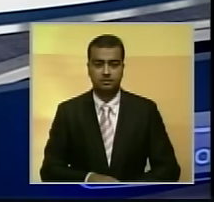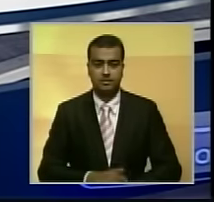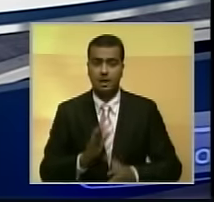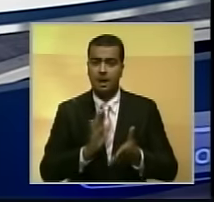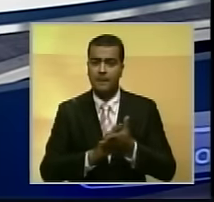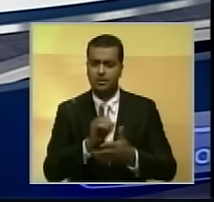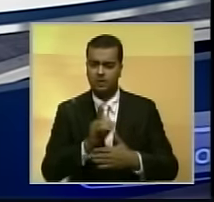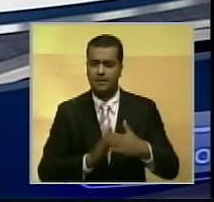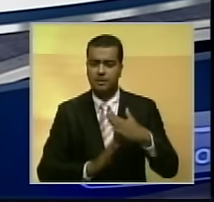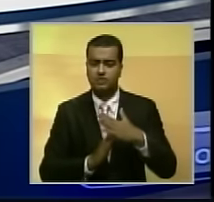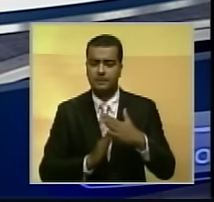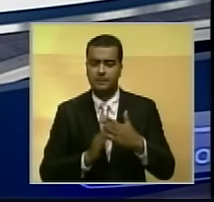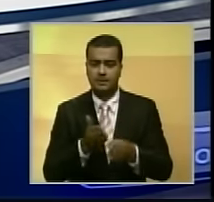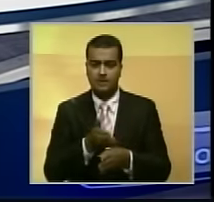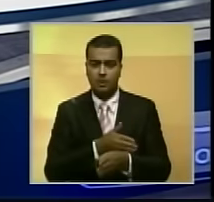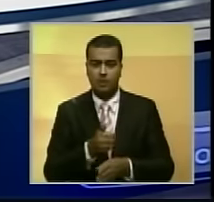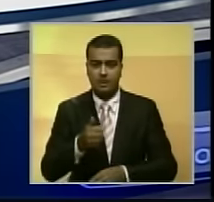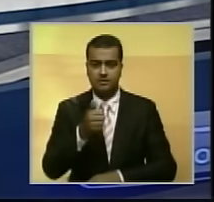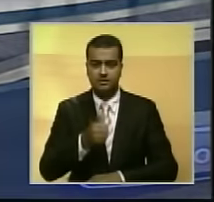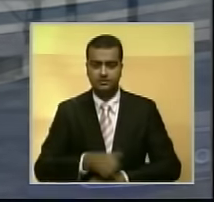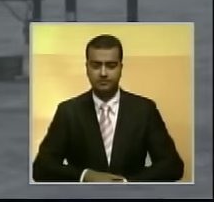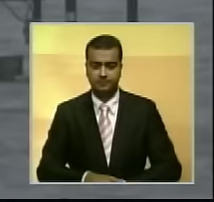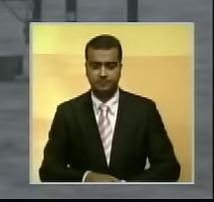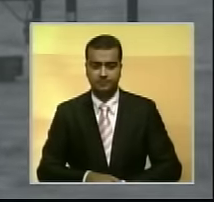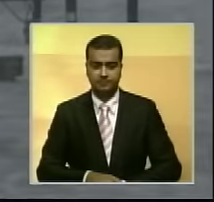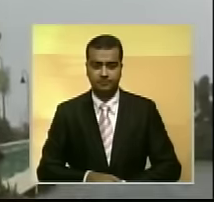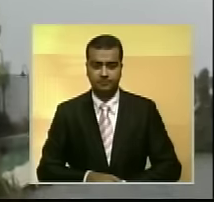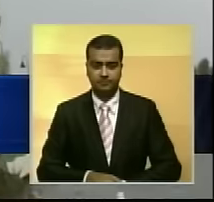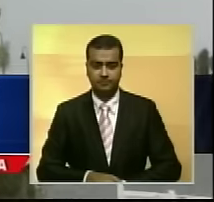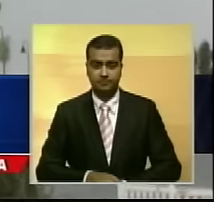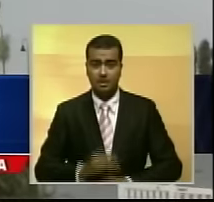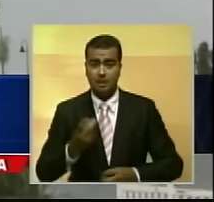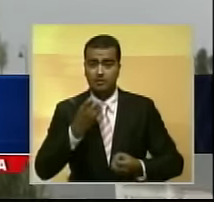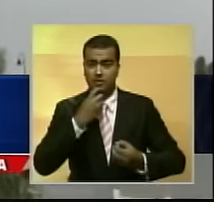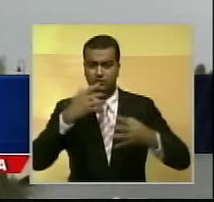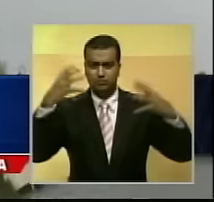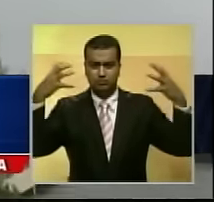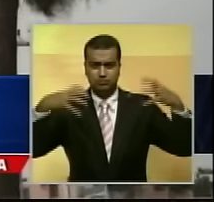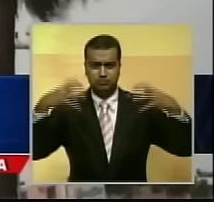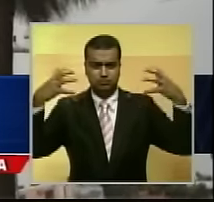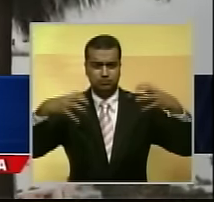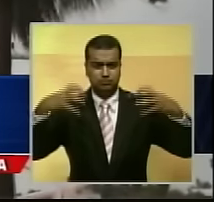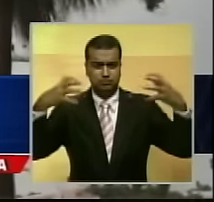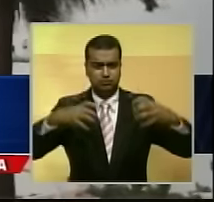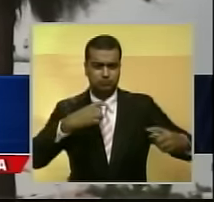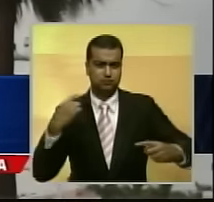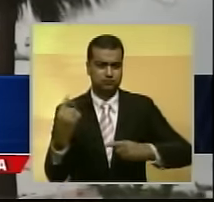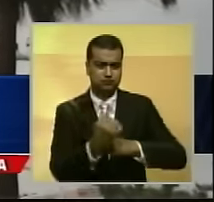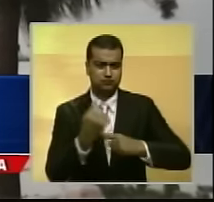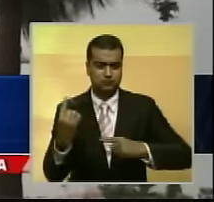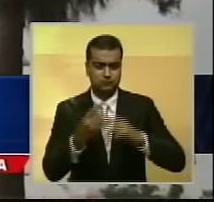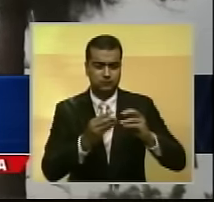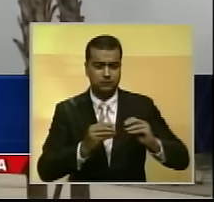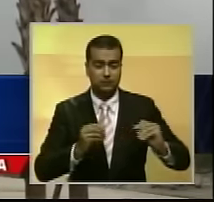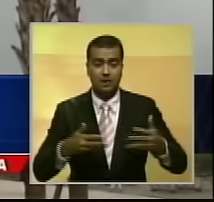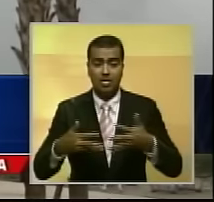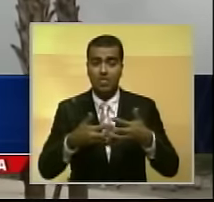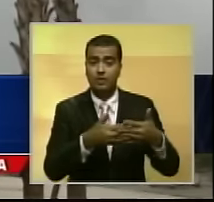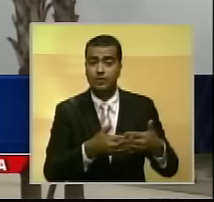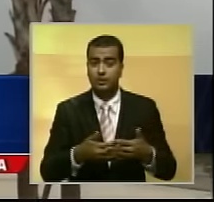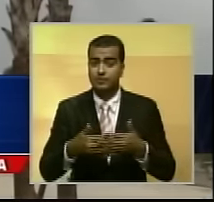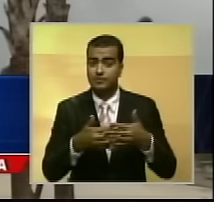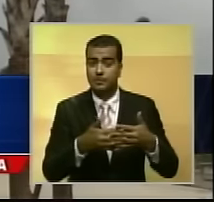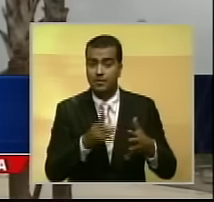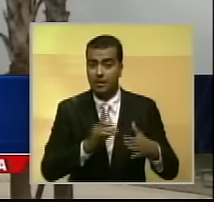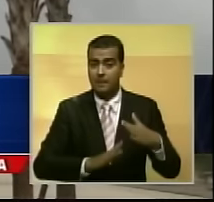Amigos, es momento de hacer una breve pausa. Pero al regreso. Fuerte temporal. Huracán tocó tierra en Estados Unidos.